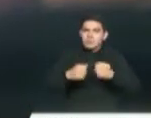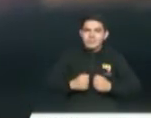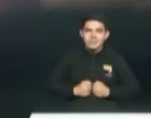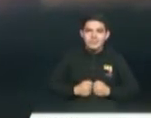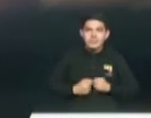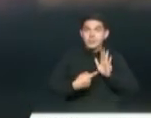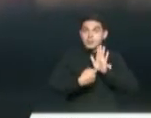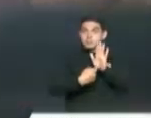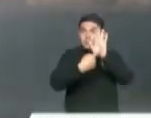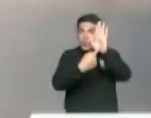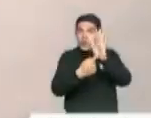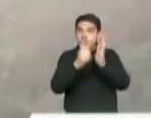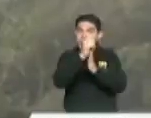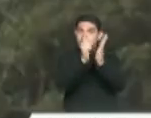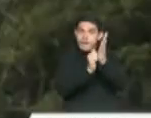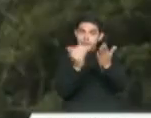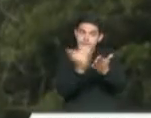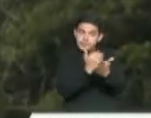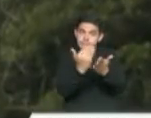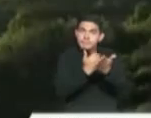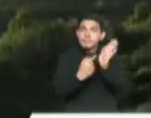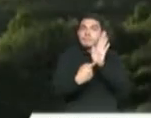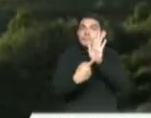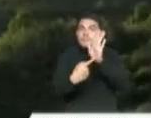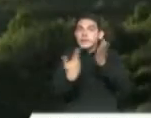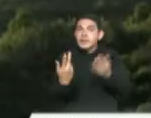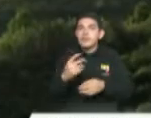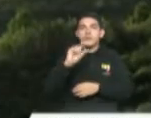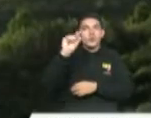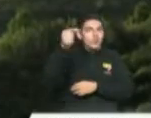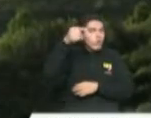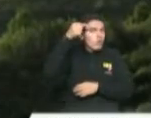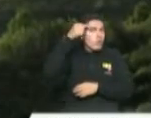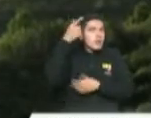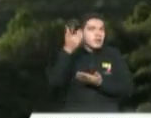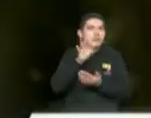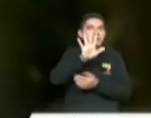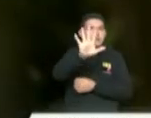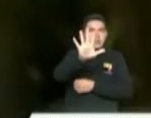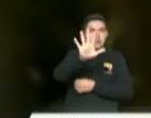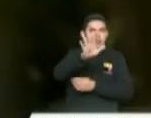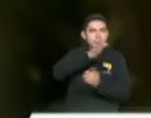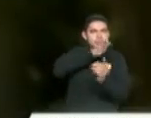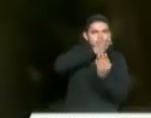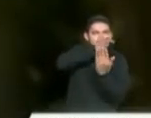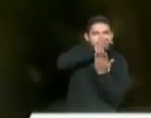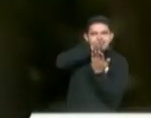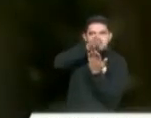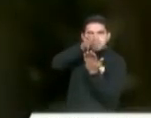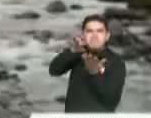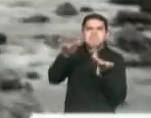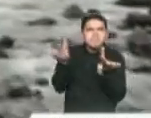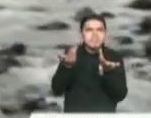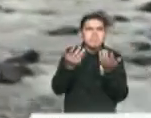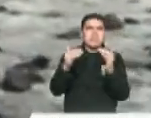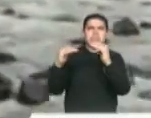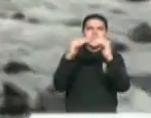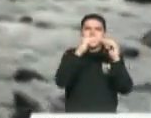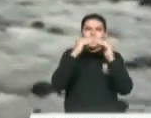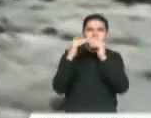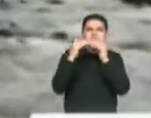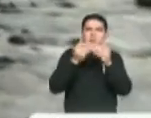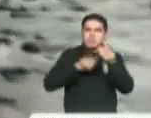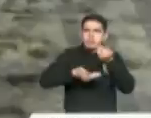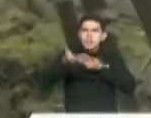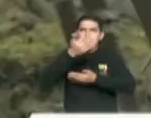través de esta herramienta de planificación el gobierno nacional trazo cinco grandes objetivos en el sector energético que buscan la equidad y la redistribución